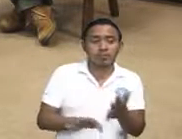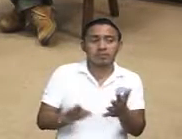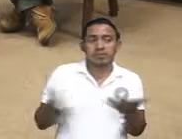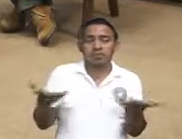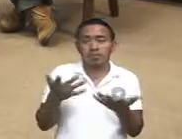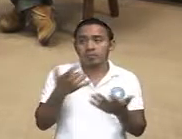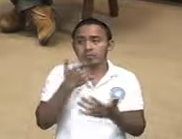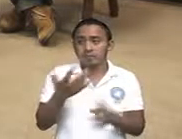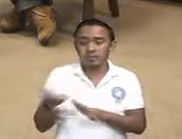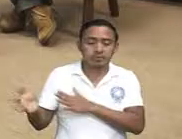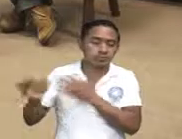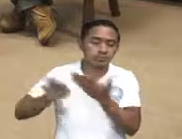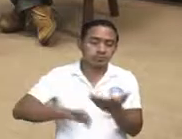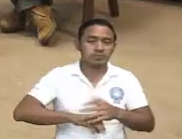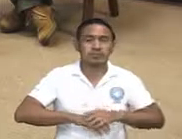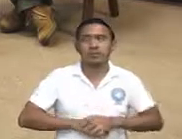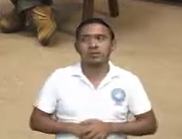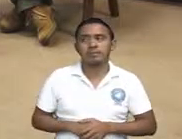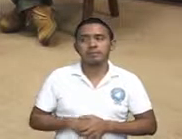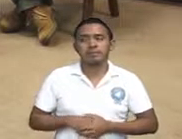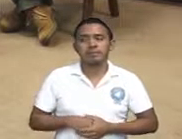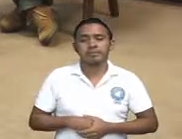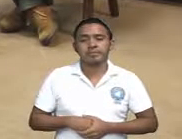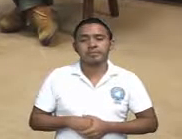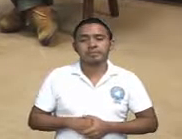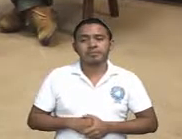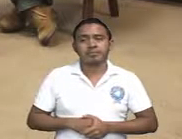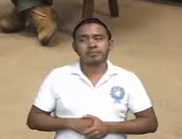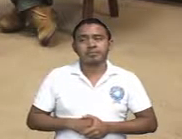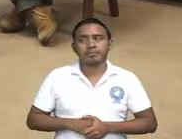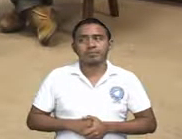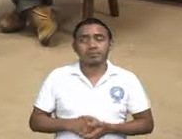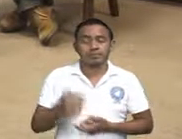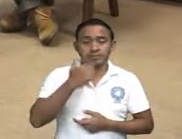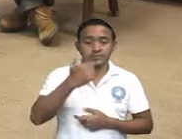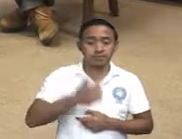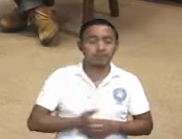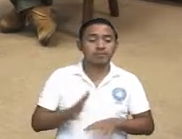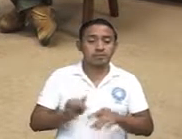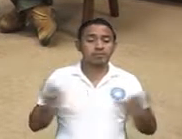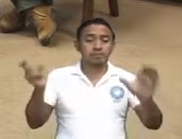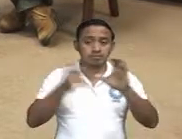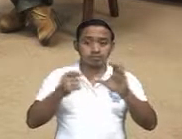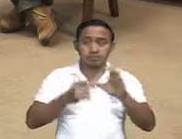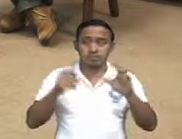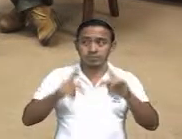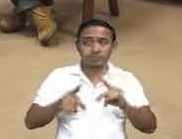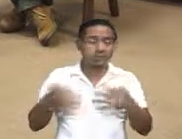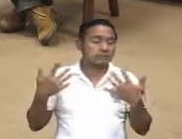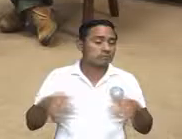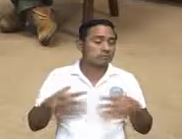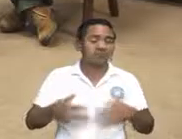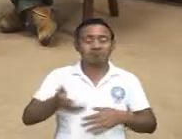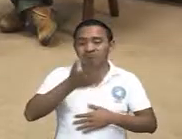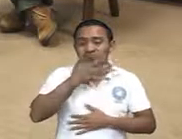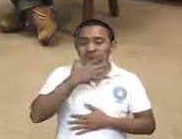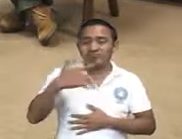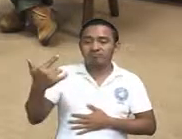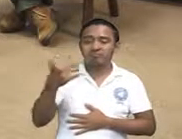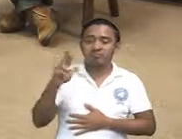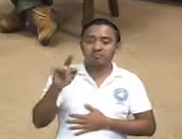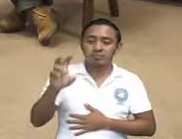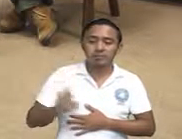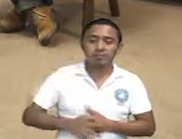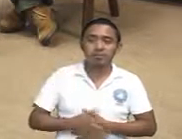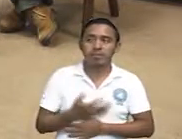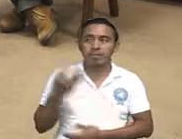debe cuando fallecen? Bien, pues como mencioné, llegan a la emergencia pacientes graves. ¿De